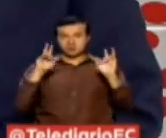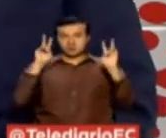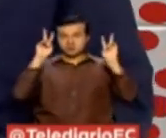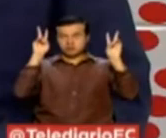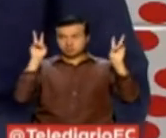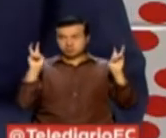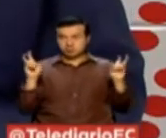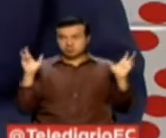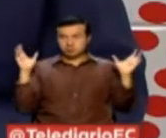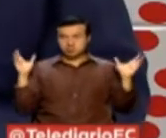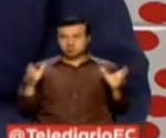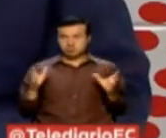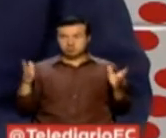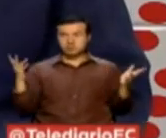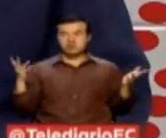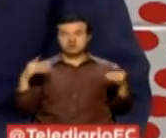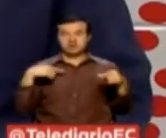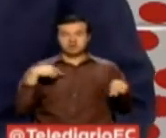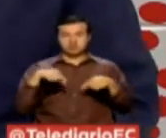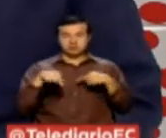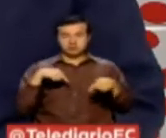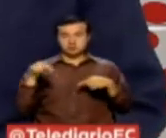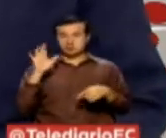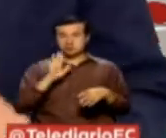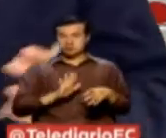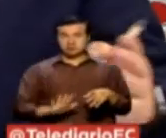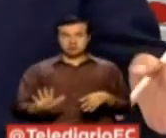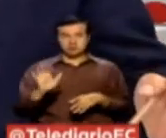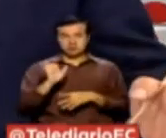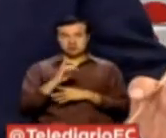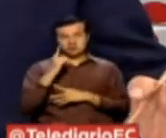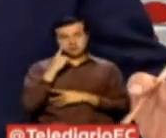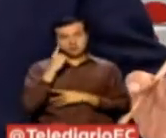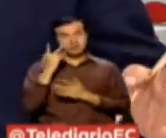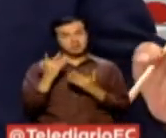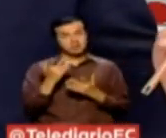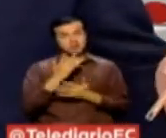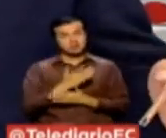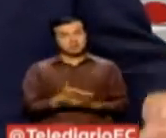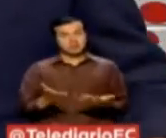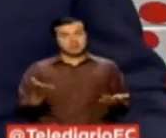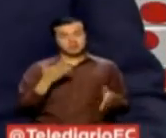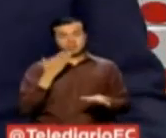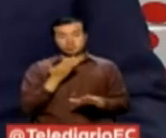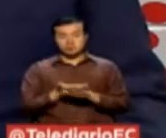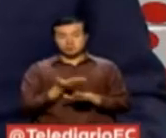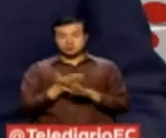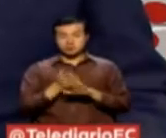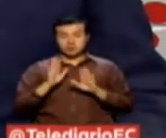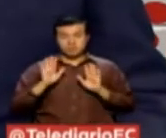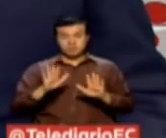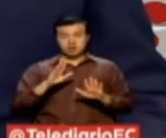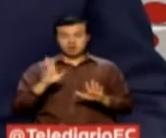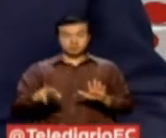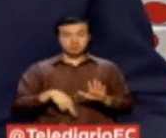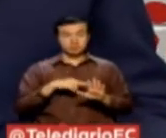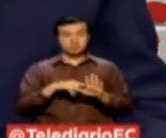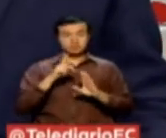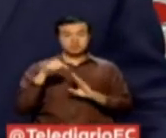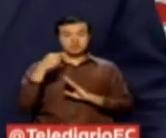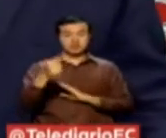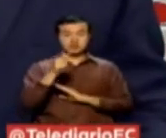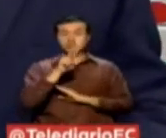hablando del transporte en el país, la posibilidad planteada de un paro nacional para el